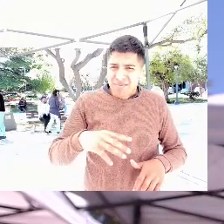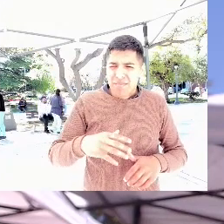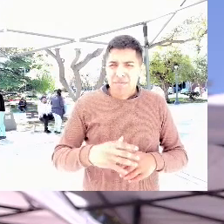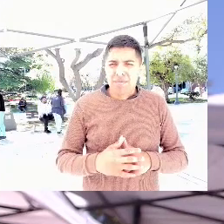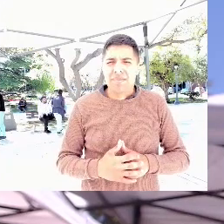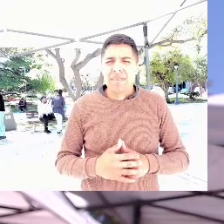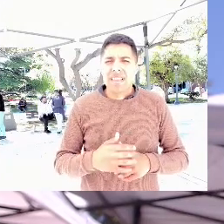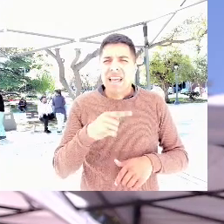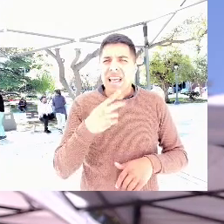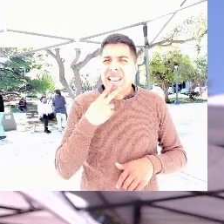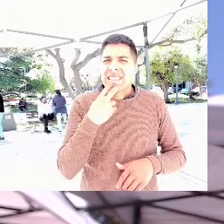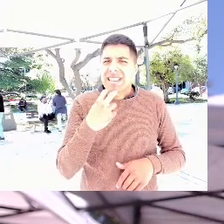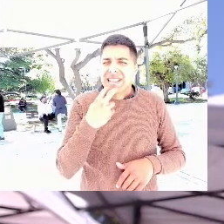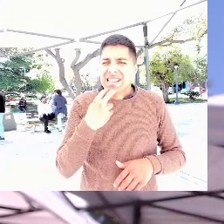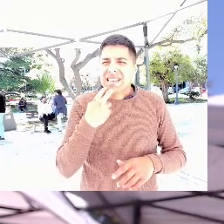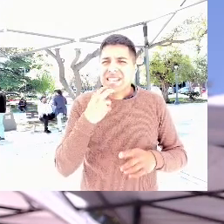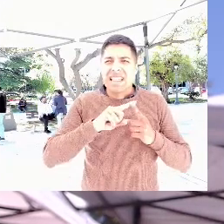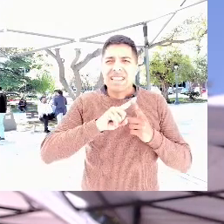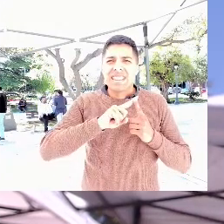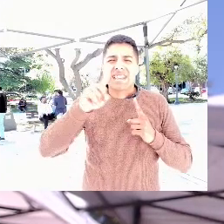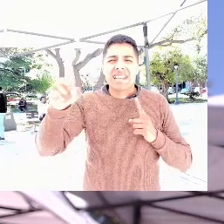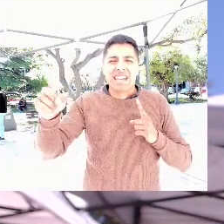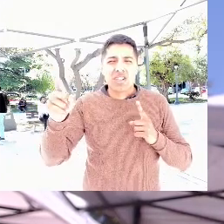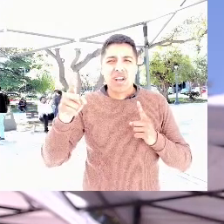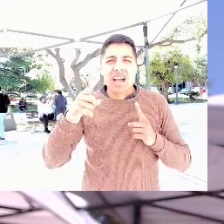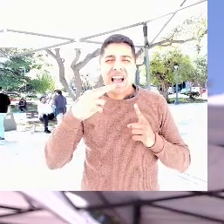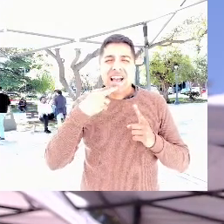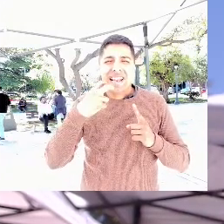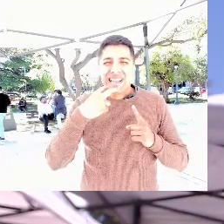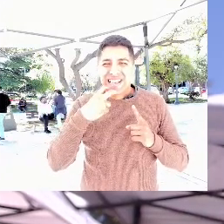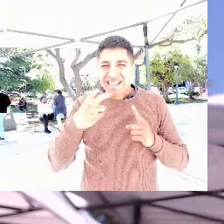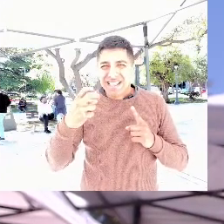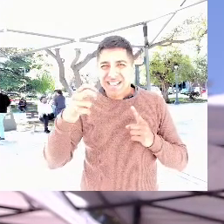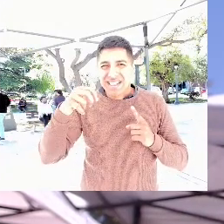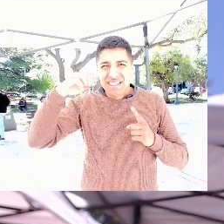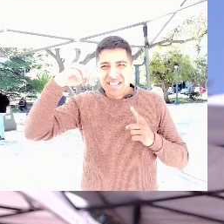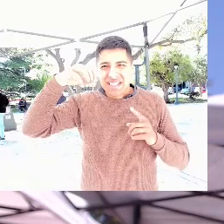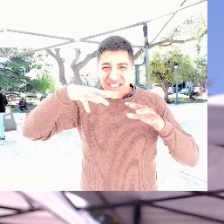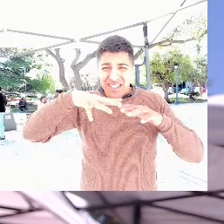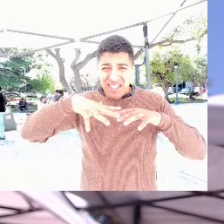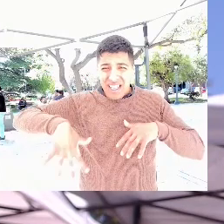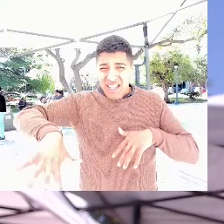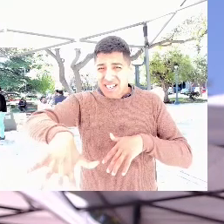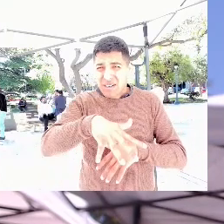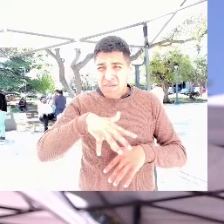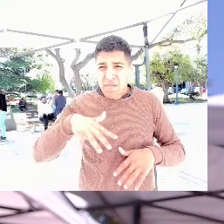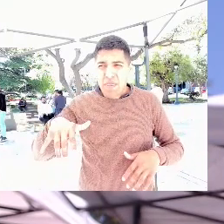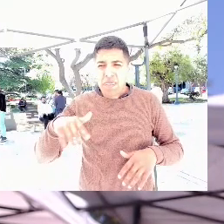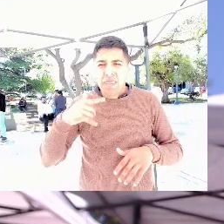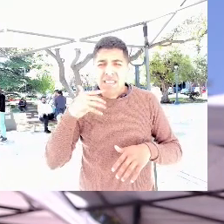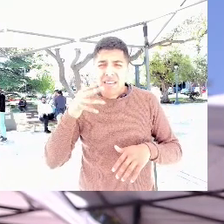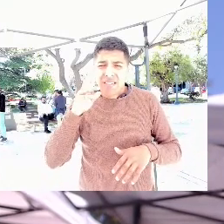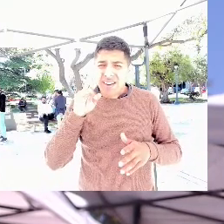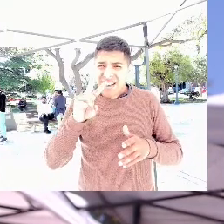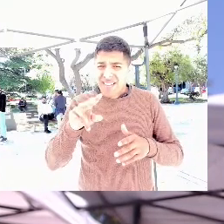va directamente a la red de energía pública que los vecinos van a ver